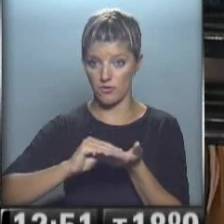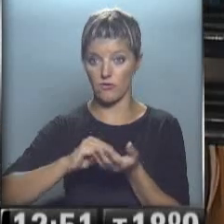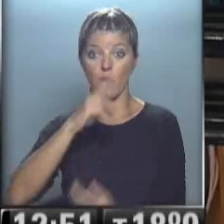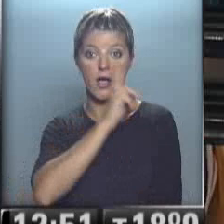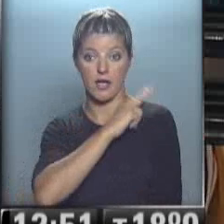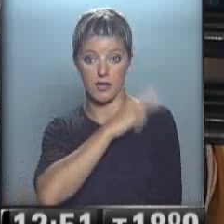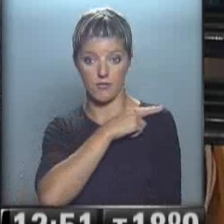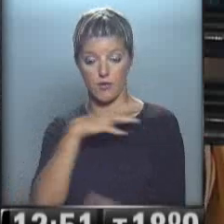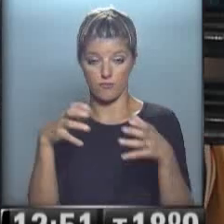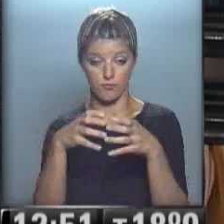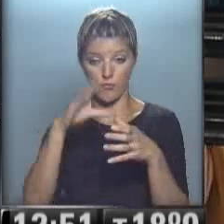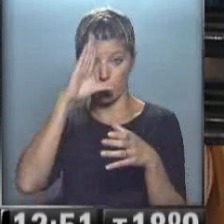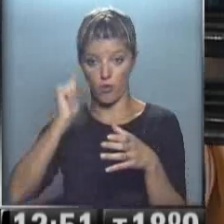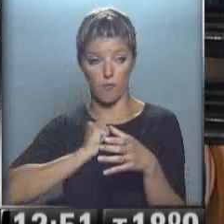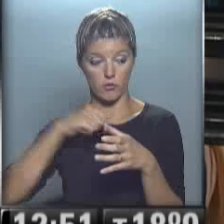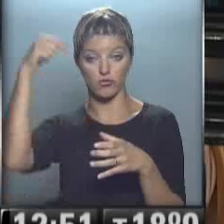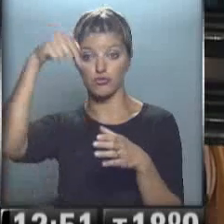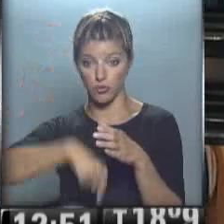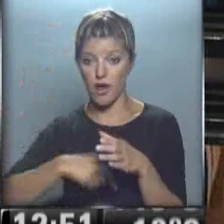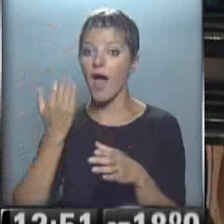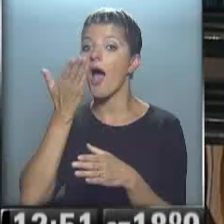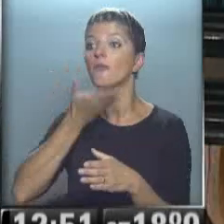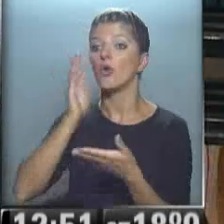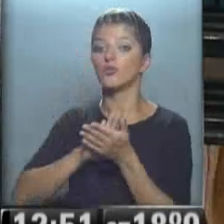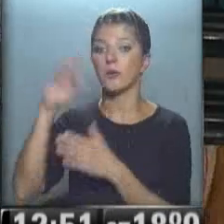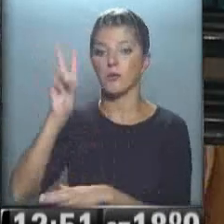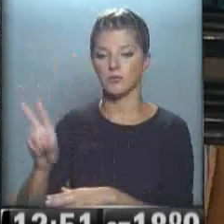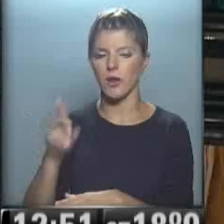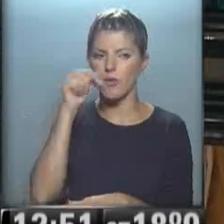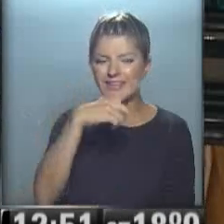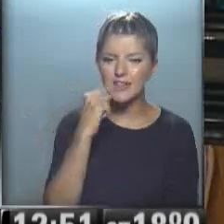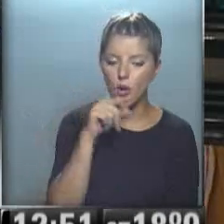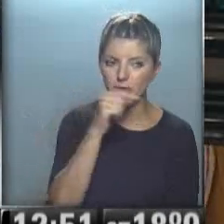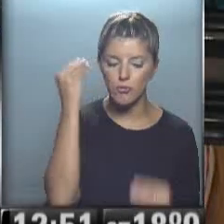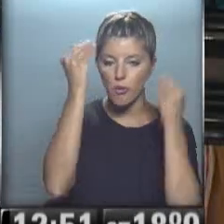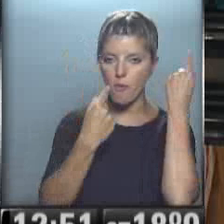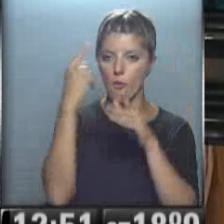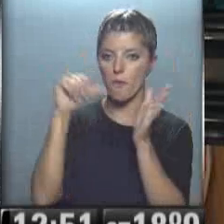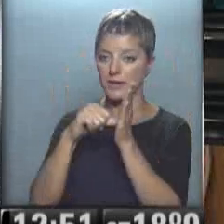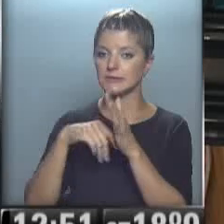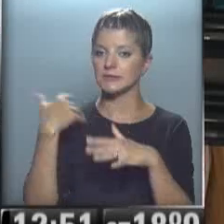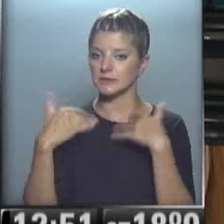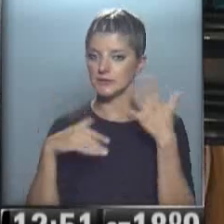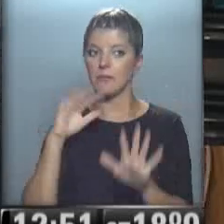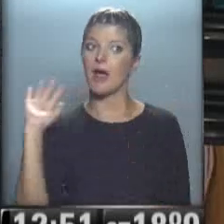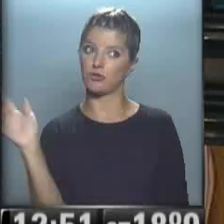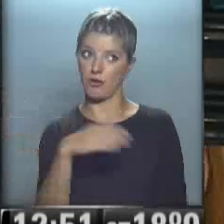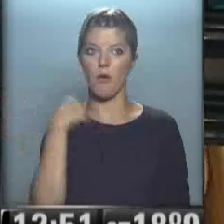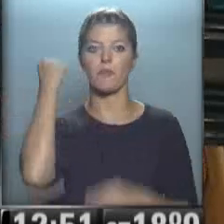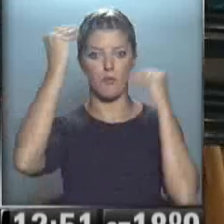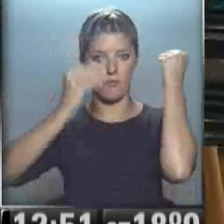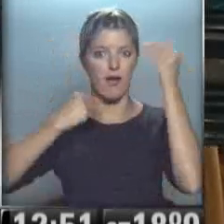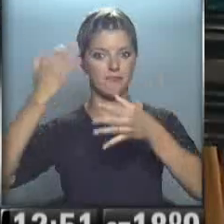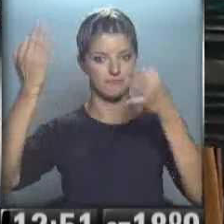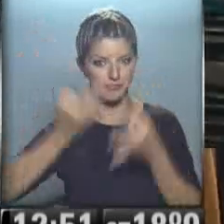menos el que habló de Venezuela cuando el jefe del Comando Sur se empieza preocupar por un país realmente es complicado no es para preocuparse de